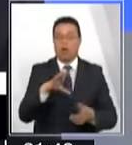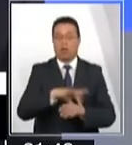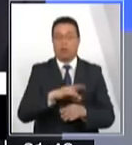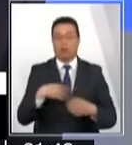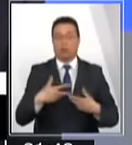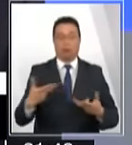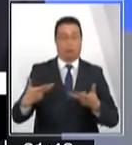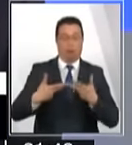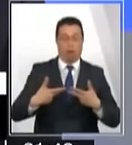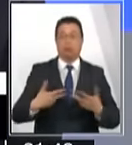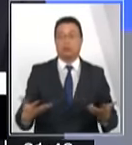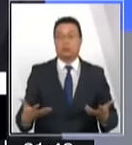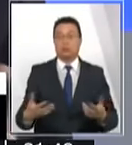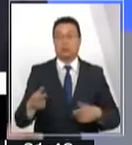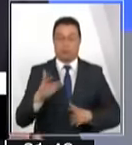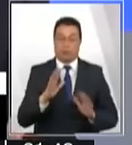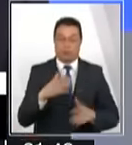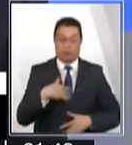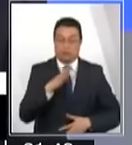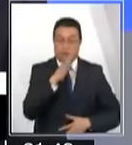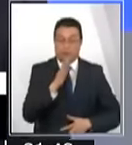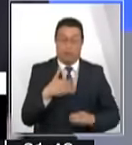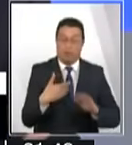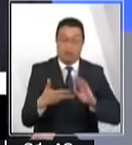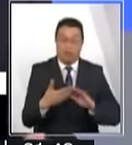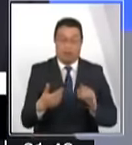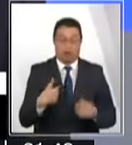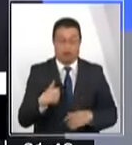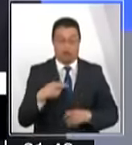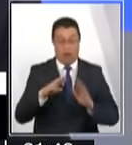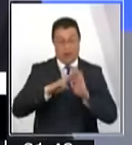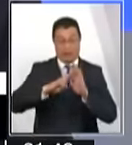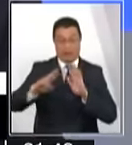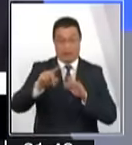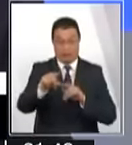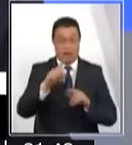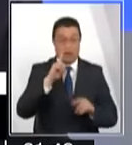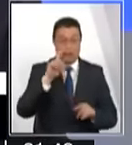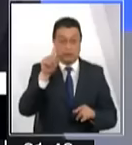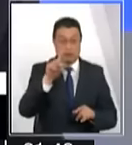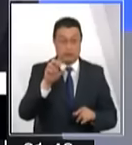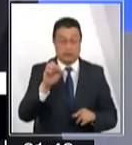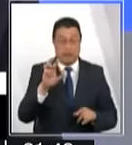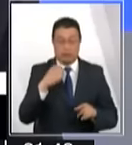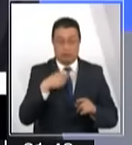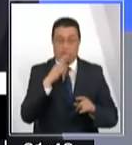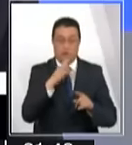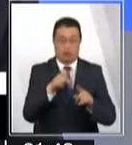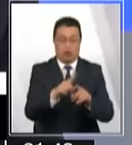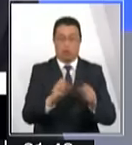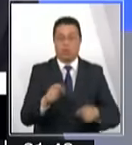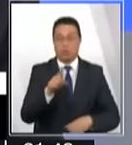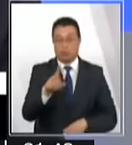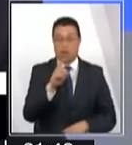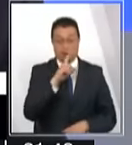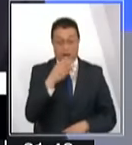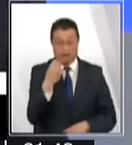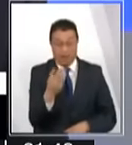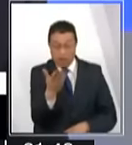algo Soy representante de ese isapre Así que usted me va dar me va disculpar pero yo no voy a responder por ese isapre pero le parece